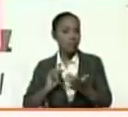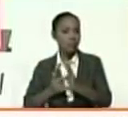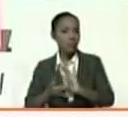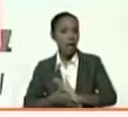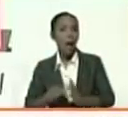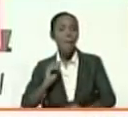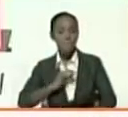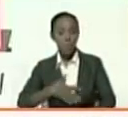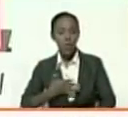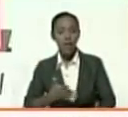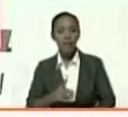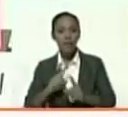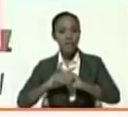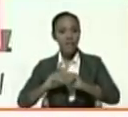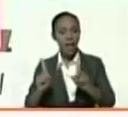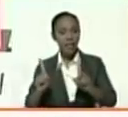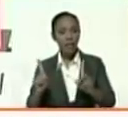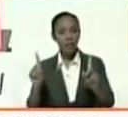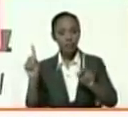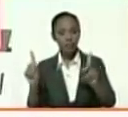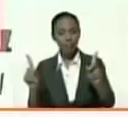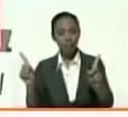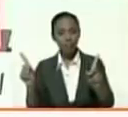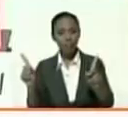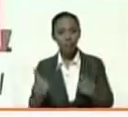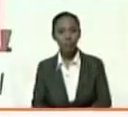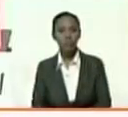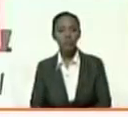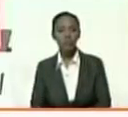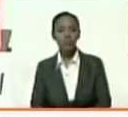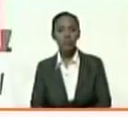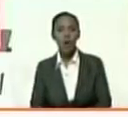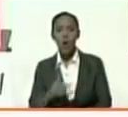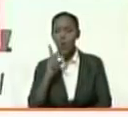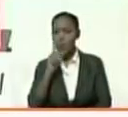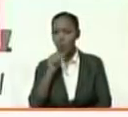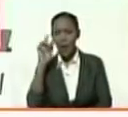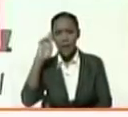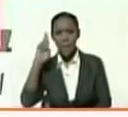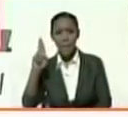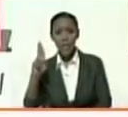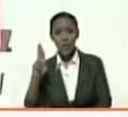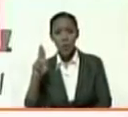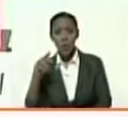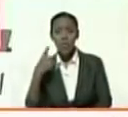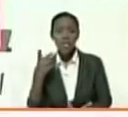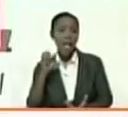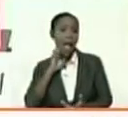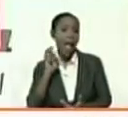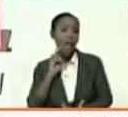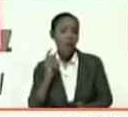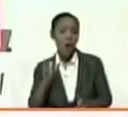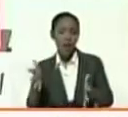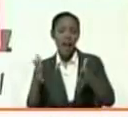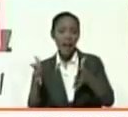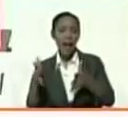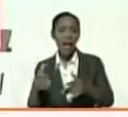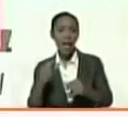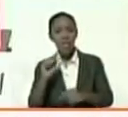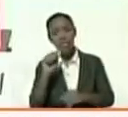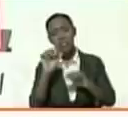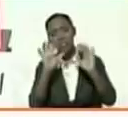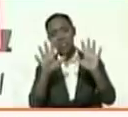distintas. Ellos no respetan si Evo gana o si vuelve a ganar o si gana 10 veces. Ellos lo que quieren